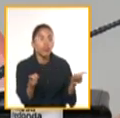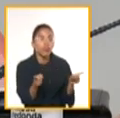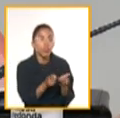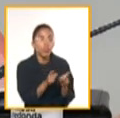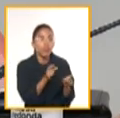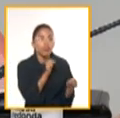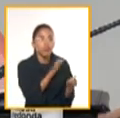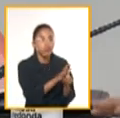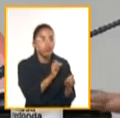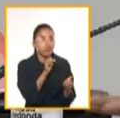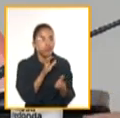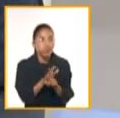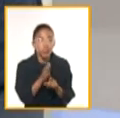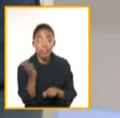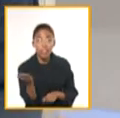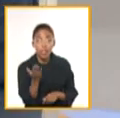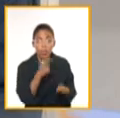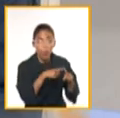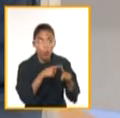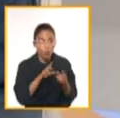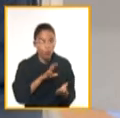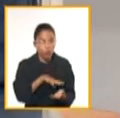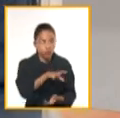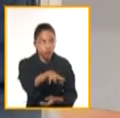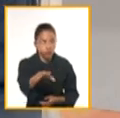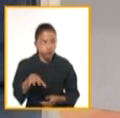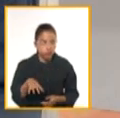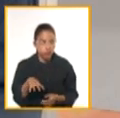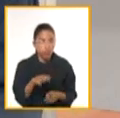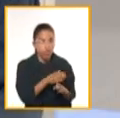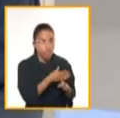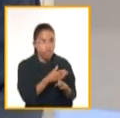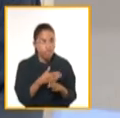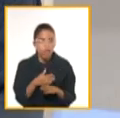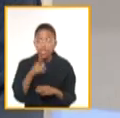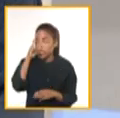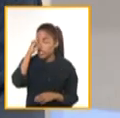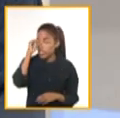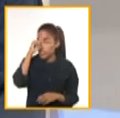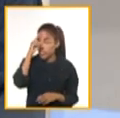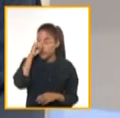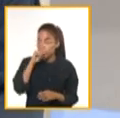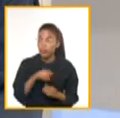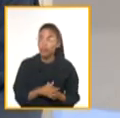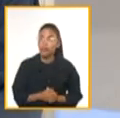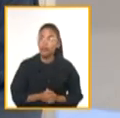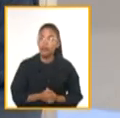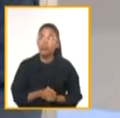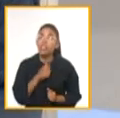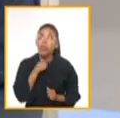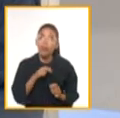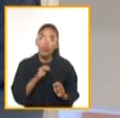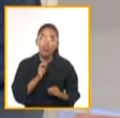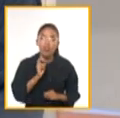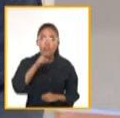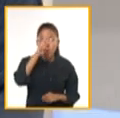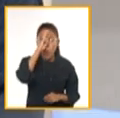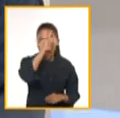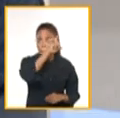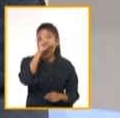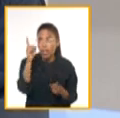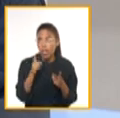en varios territorios. Sí, eso normalmente se activa de manera inmediata para los puntos vitales de como hospitales, bombeos de agua,